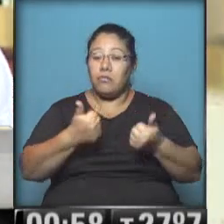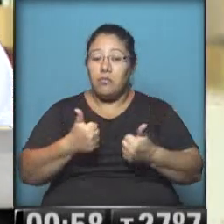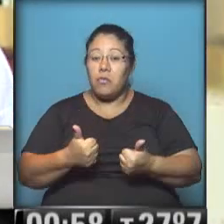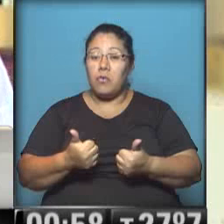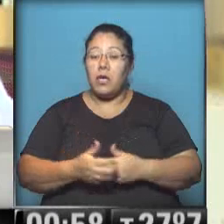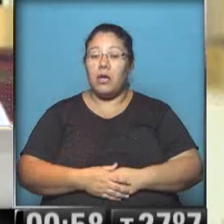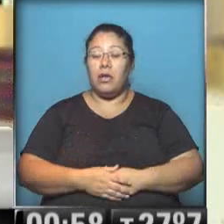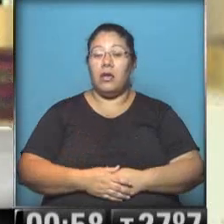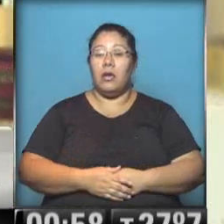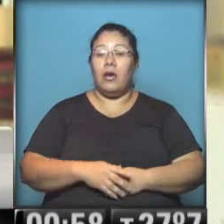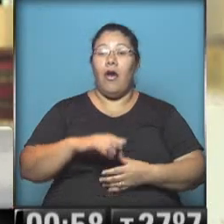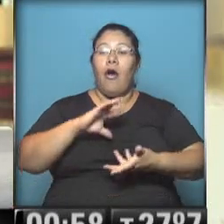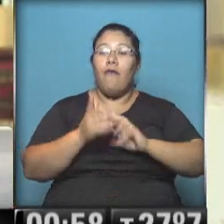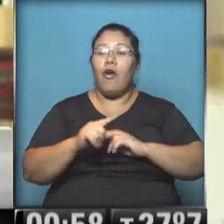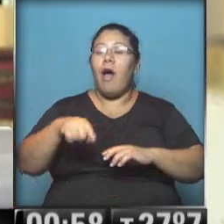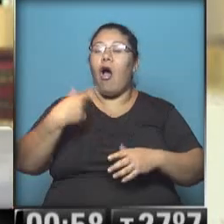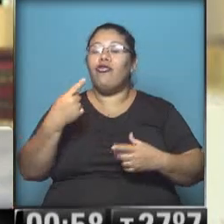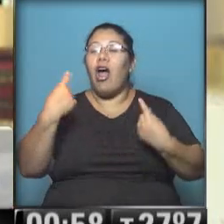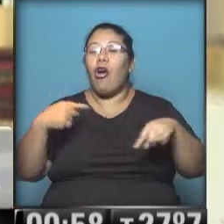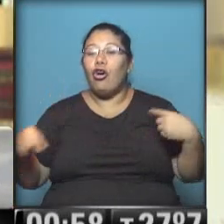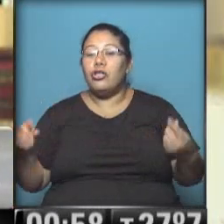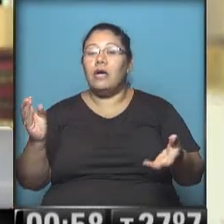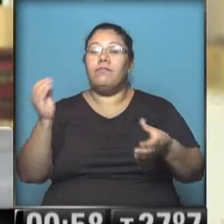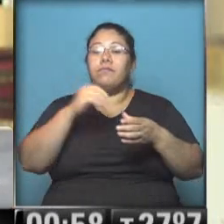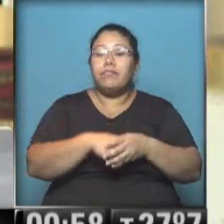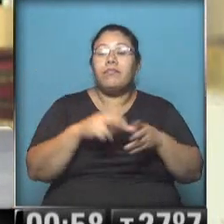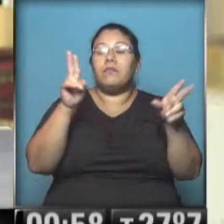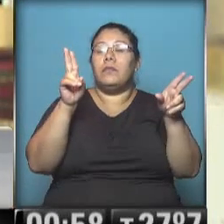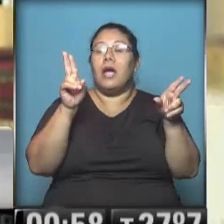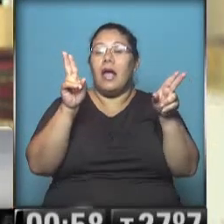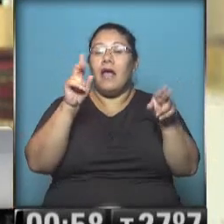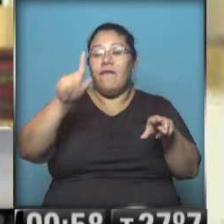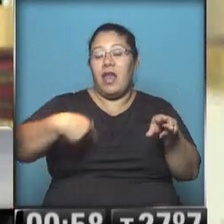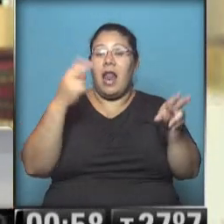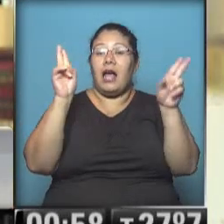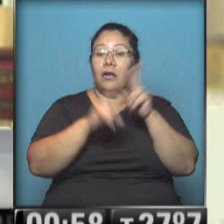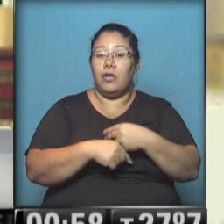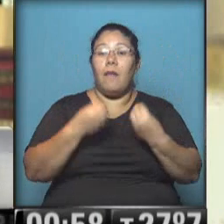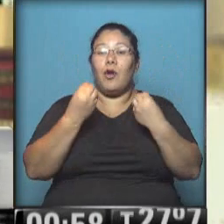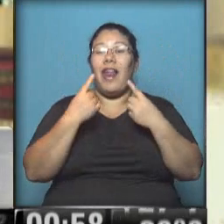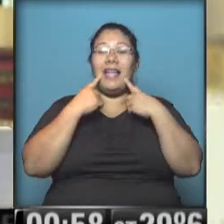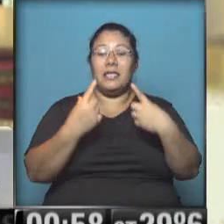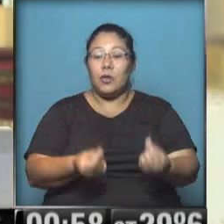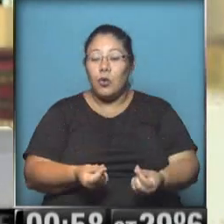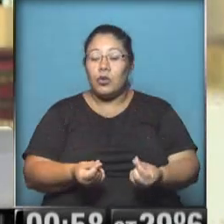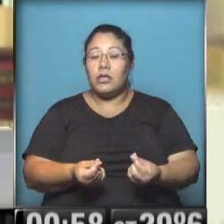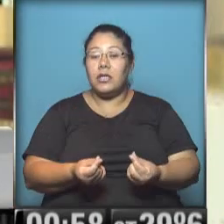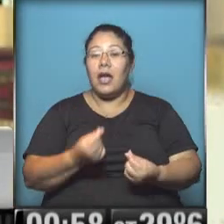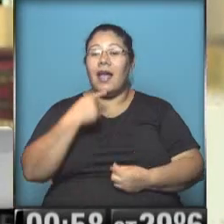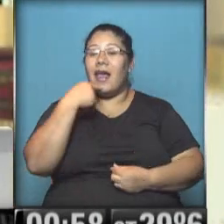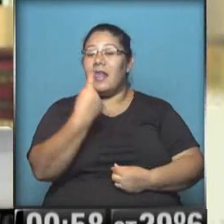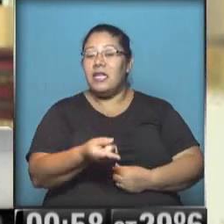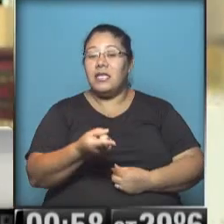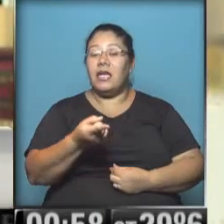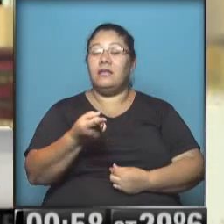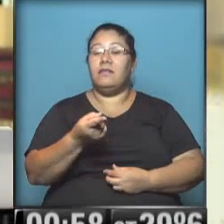hay otros factores que intervienen en las clausuras, ¿no es cierto? Porque las excusas que dan no son